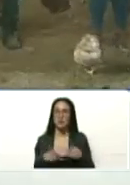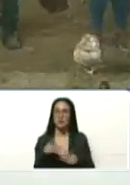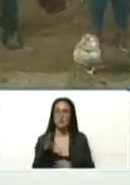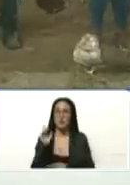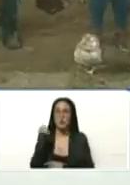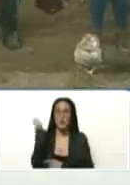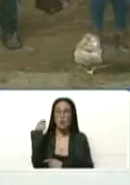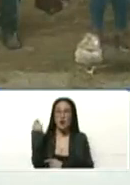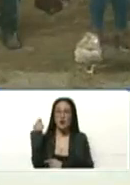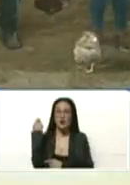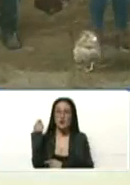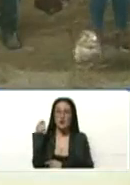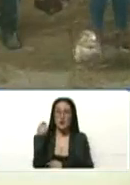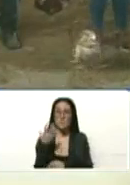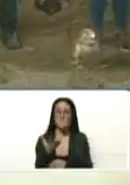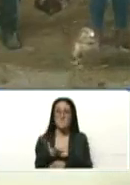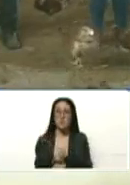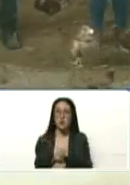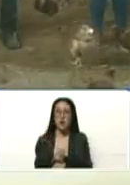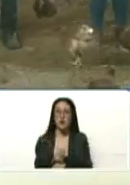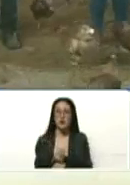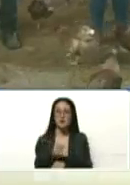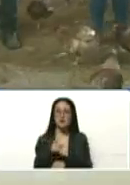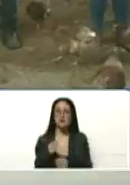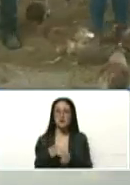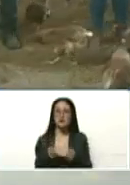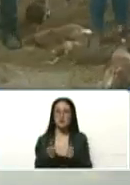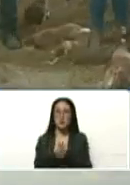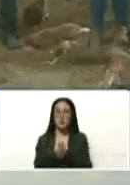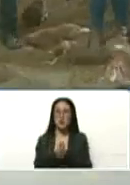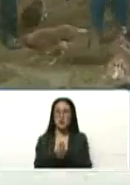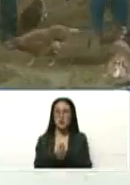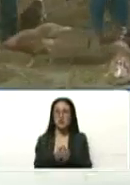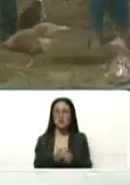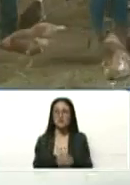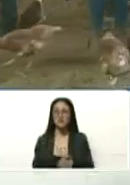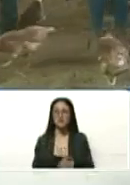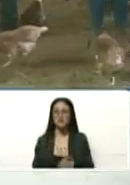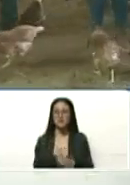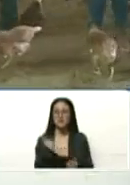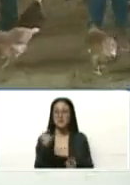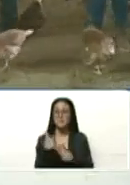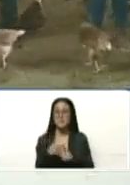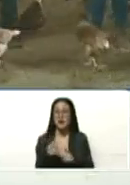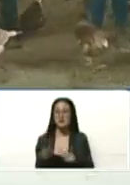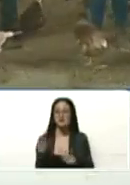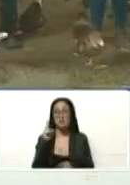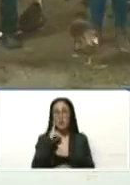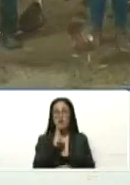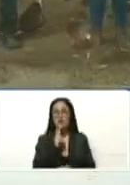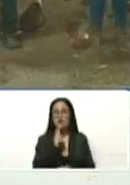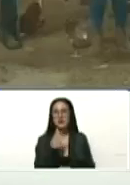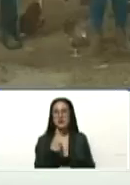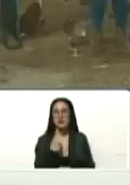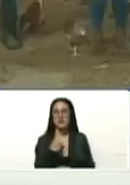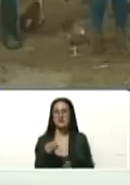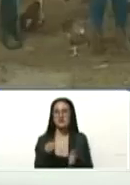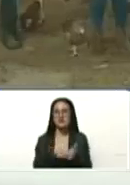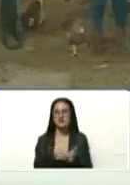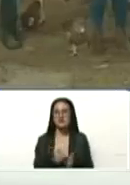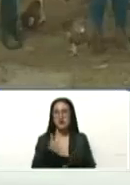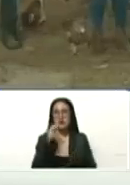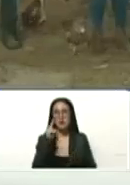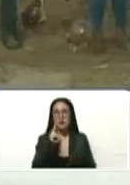Guárico, Monagas, Anzoátegui. Y yo incorporaría a Bolívar. Correcto.